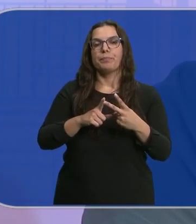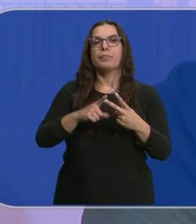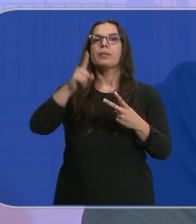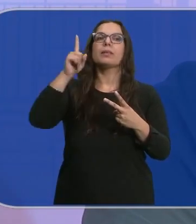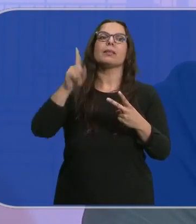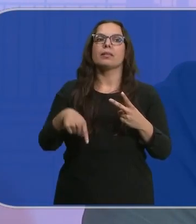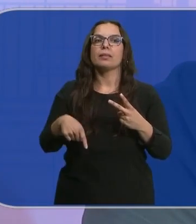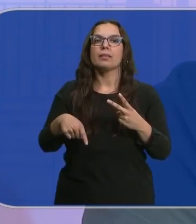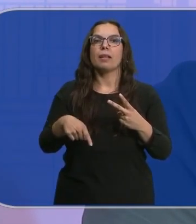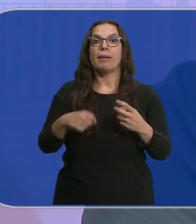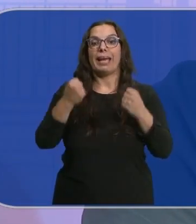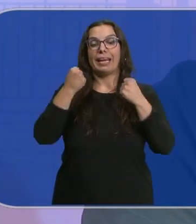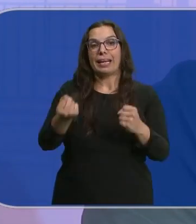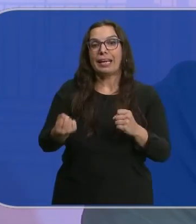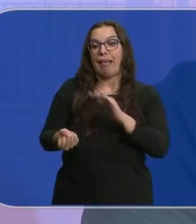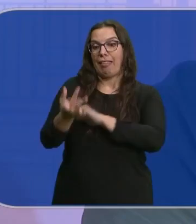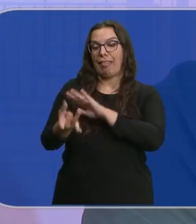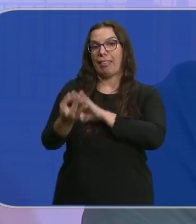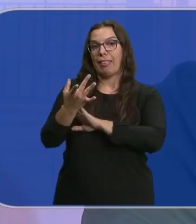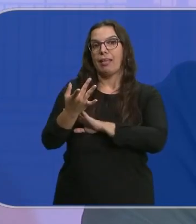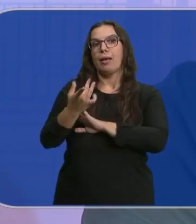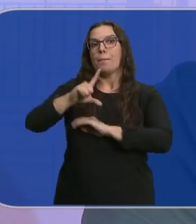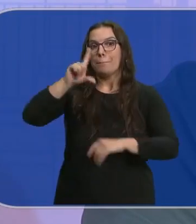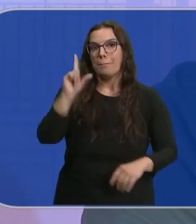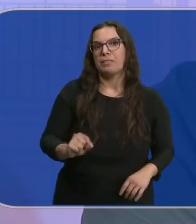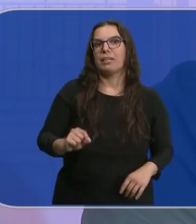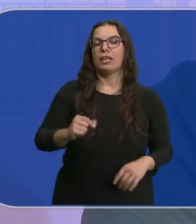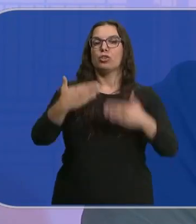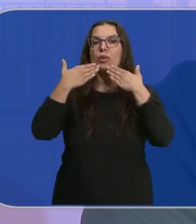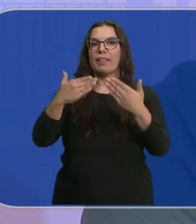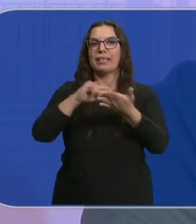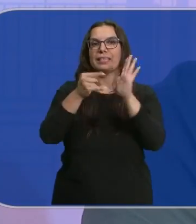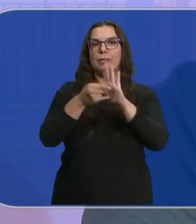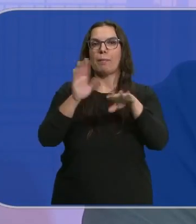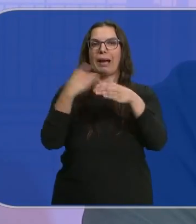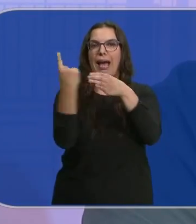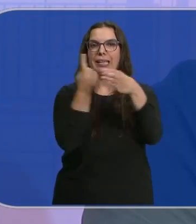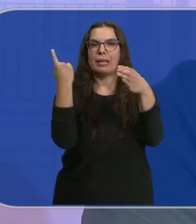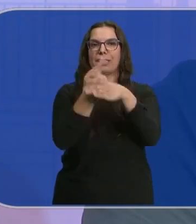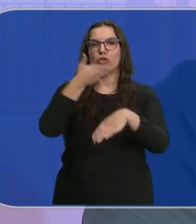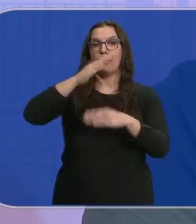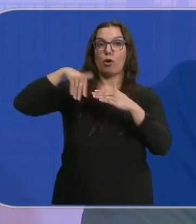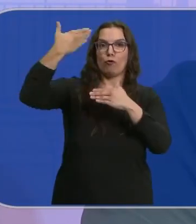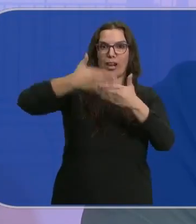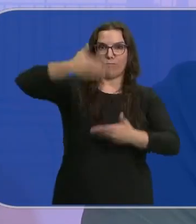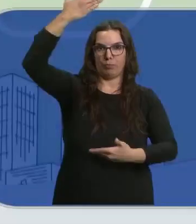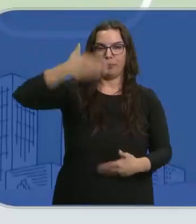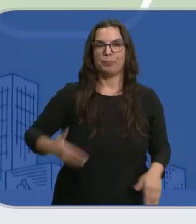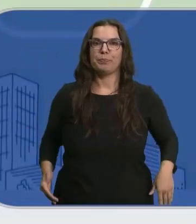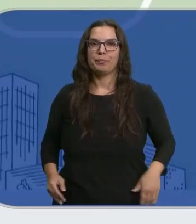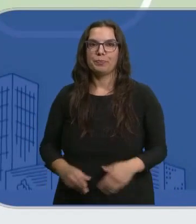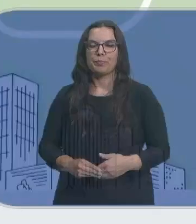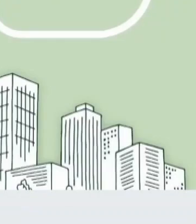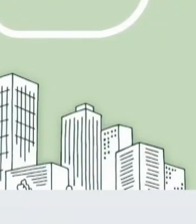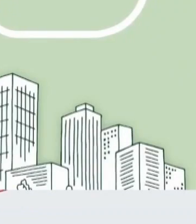tiene de producción de esa energía a través de sistemas de aislamiento térmico, que son exteriores.